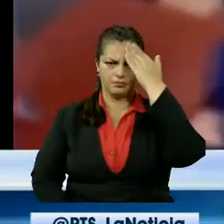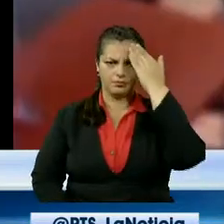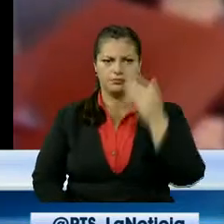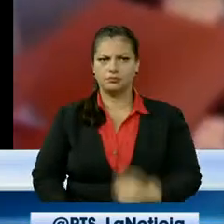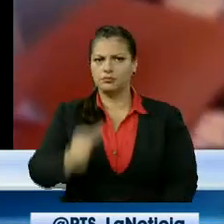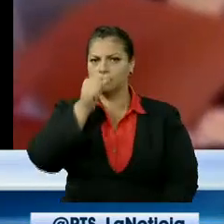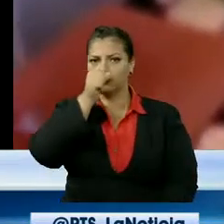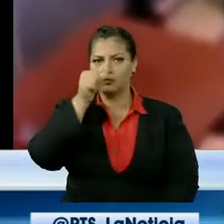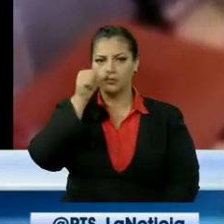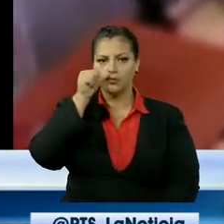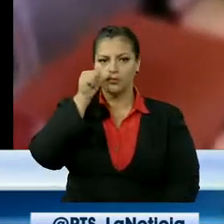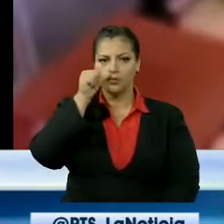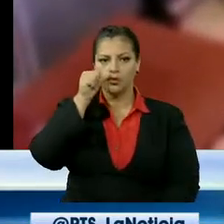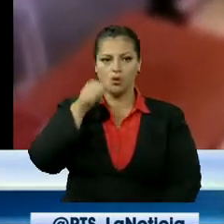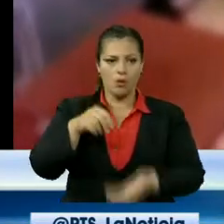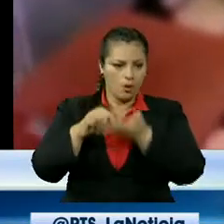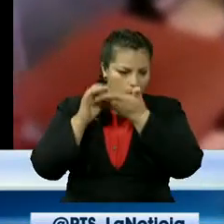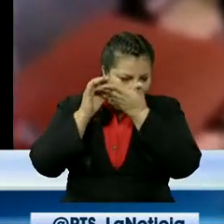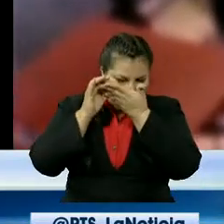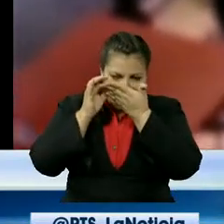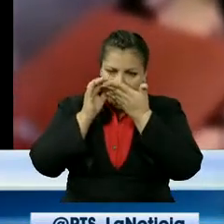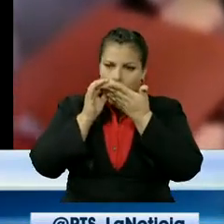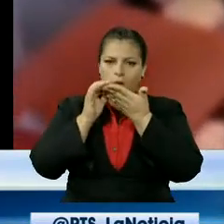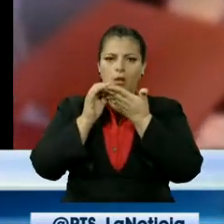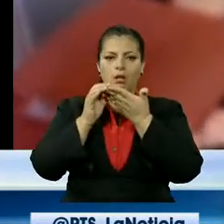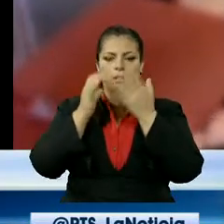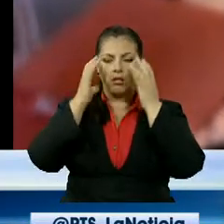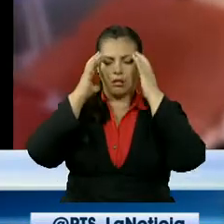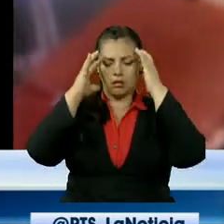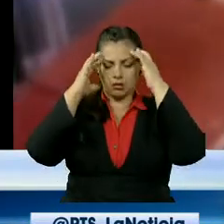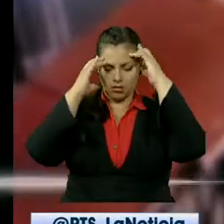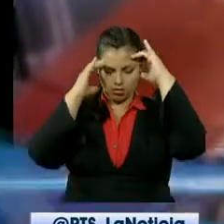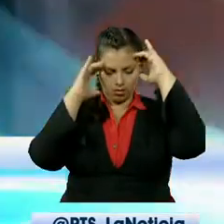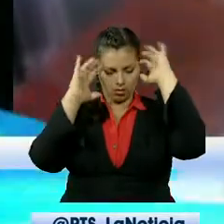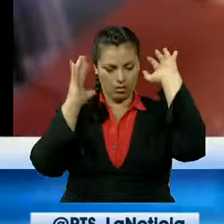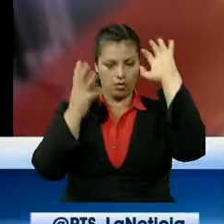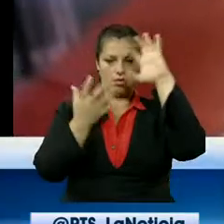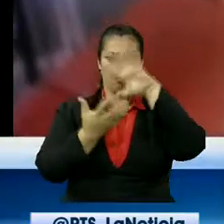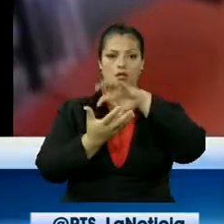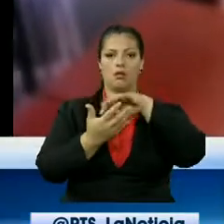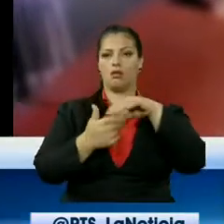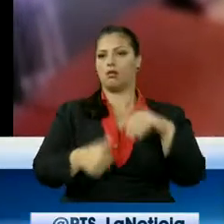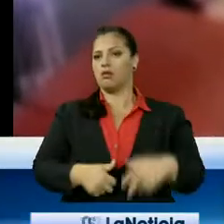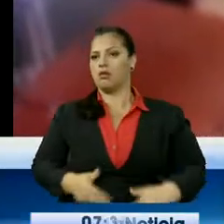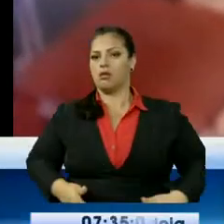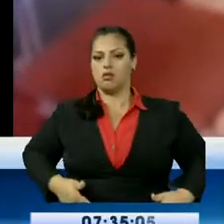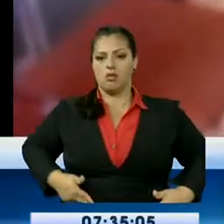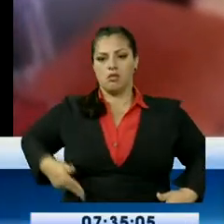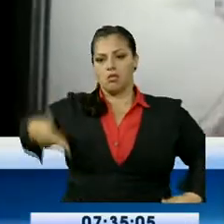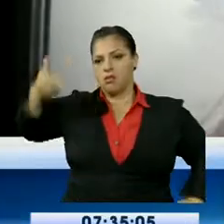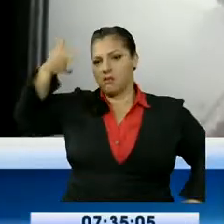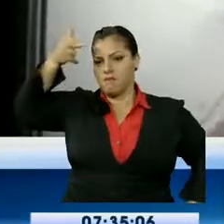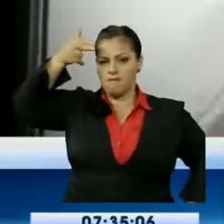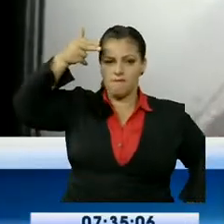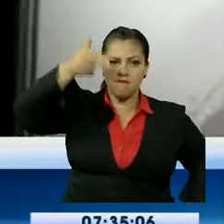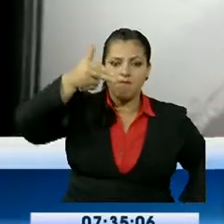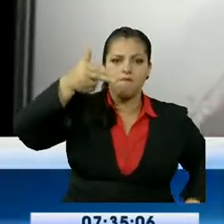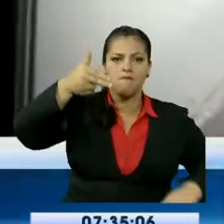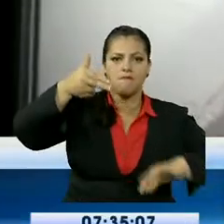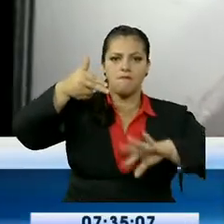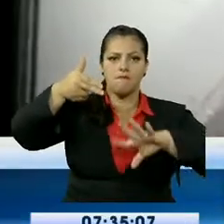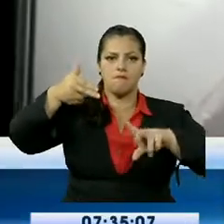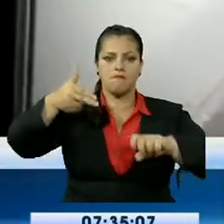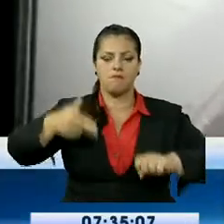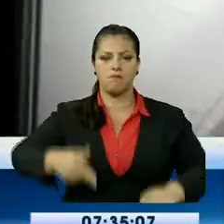Estimulantes y alucinógenas, donde aquellos consumidores piensan que vuelan. No tenemos la certeza que lo hagan con conciencia o